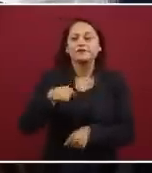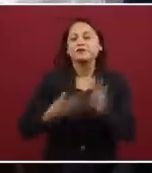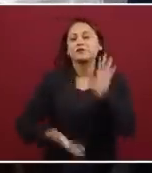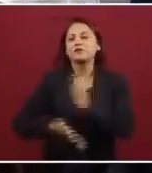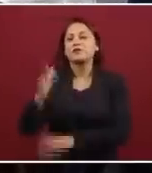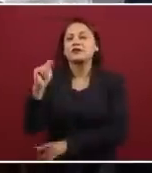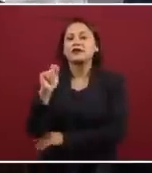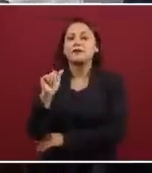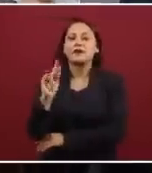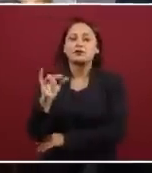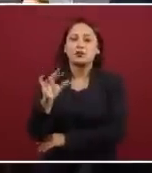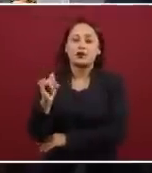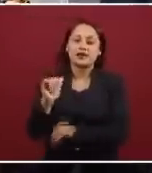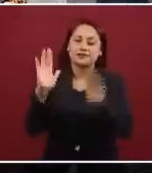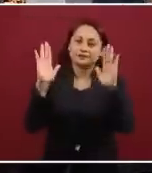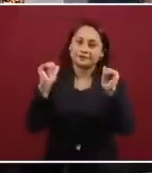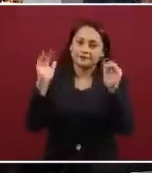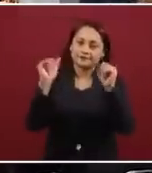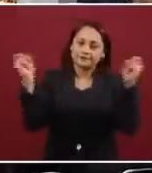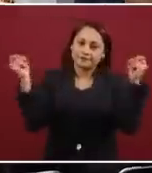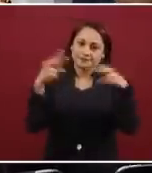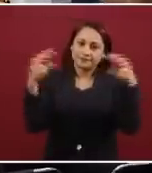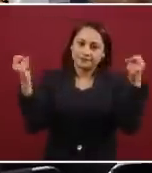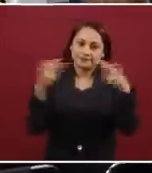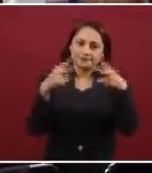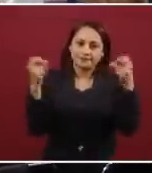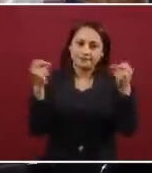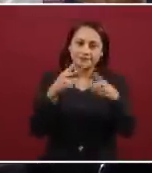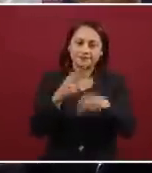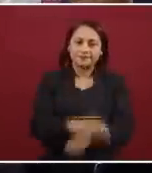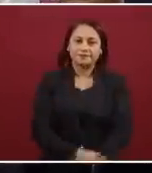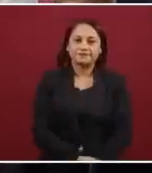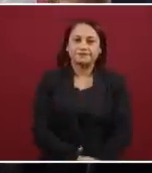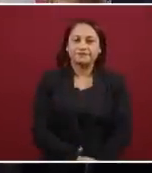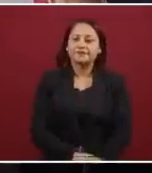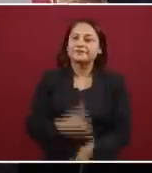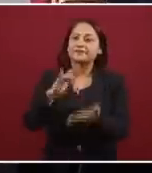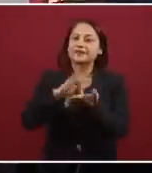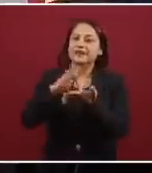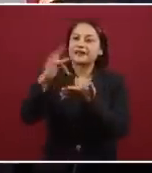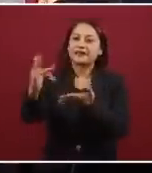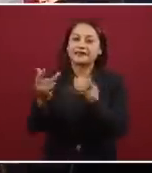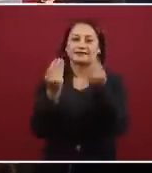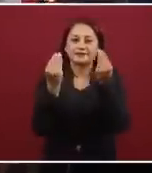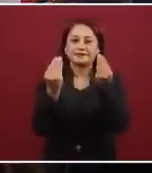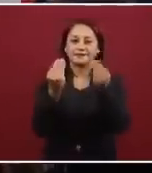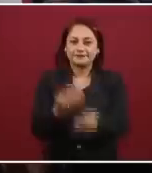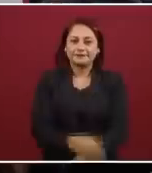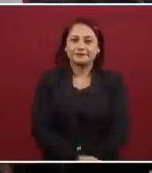Nos vemos. Nos vemos. Muchas gracias.